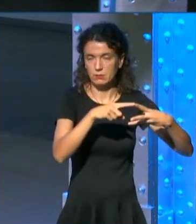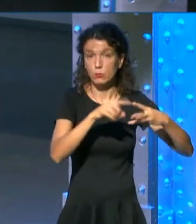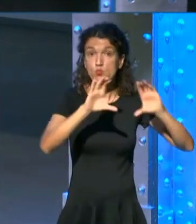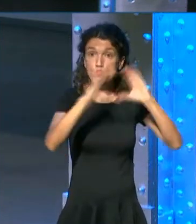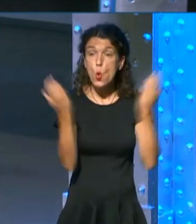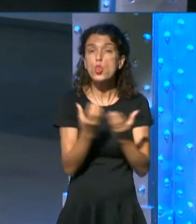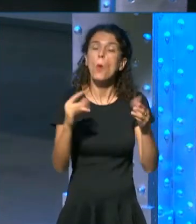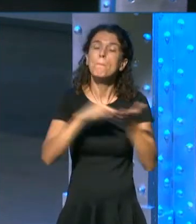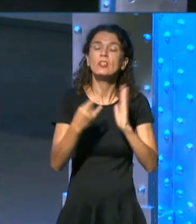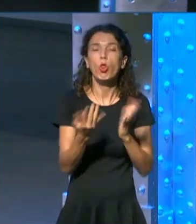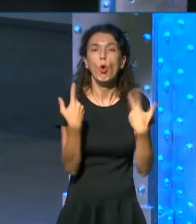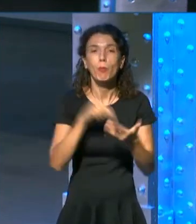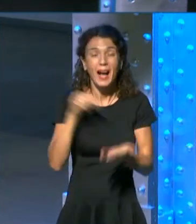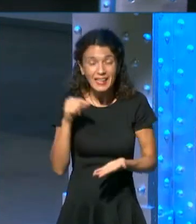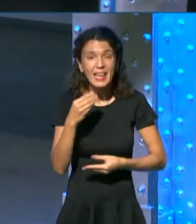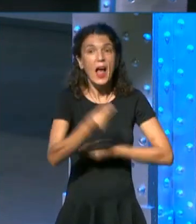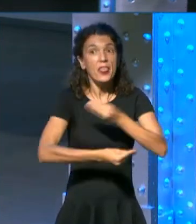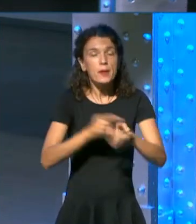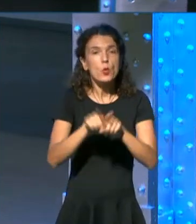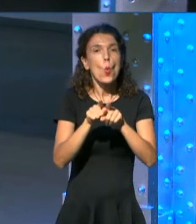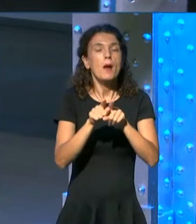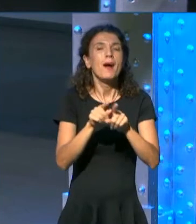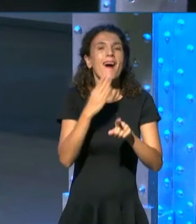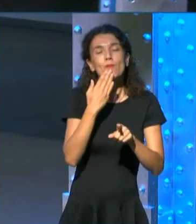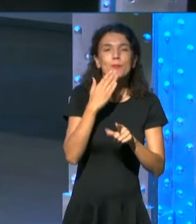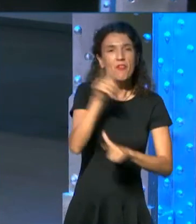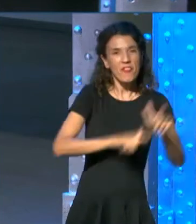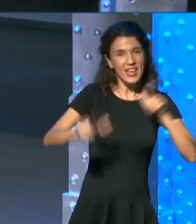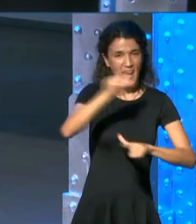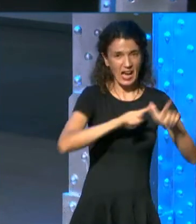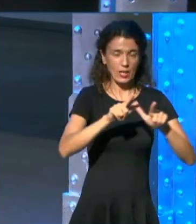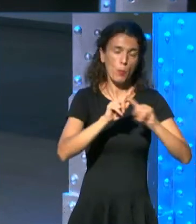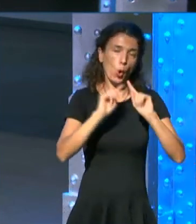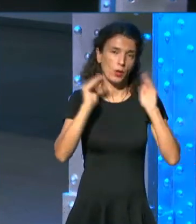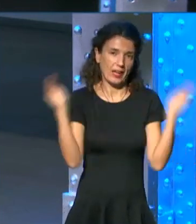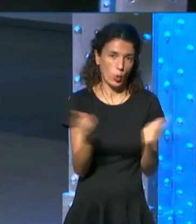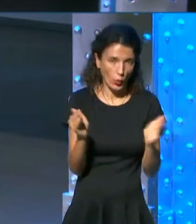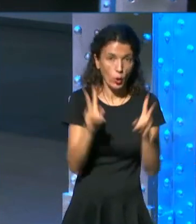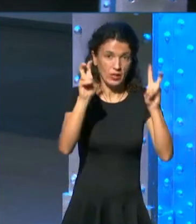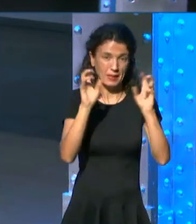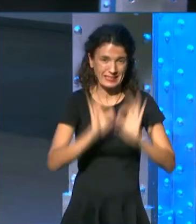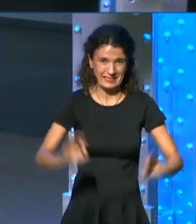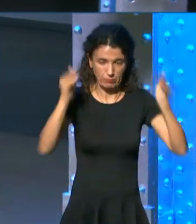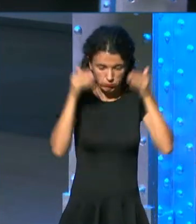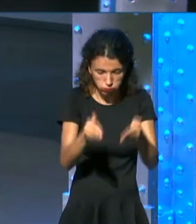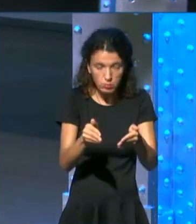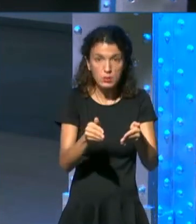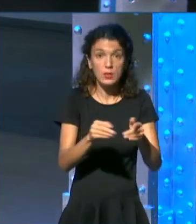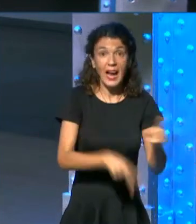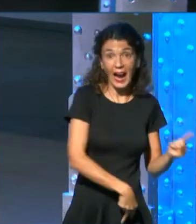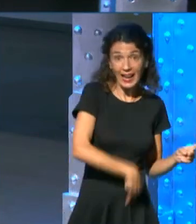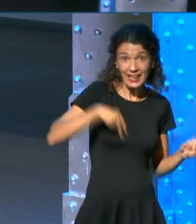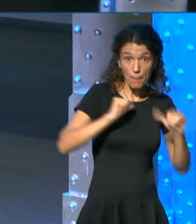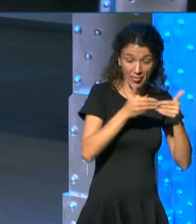mundo de los métodos ágiles que hagamos ese viaje que hemos estado haciendo muy de forma reducida hoy para un tema concreto, que es ir de lo